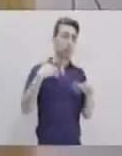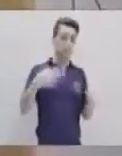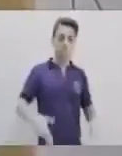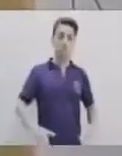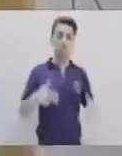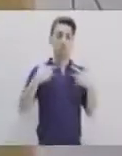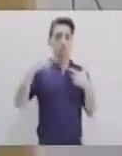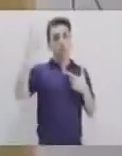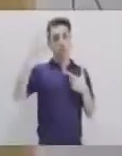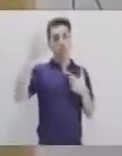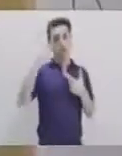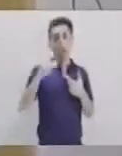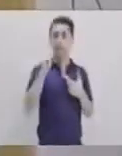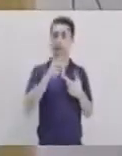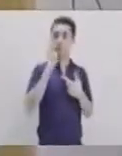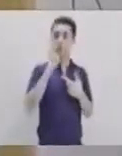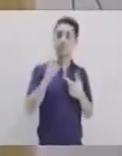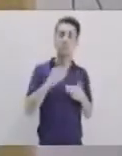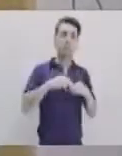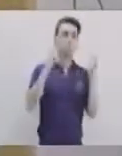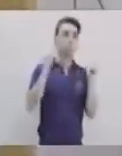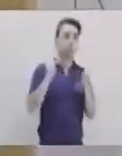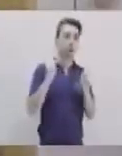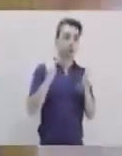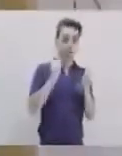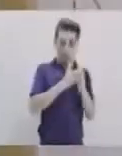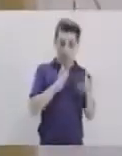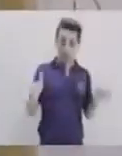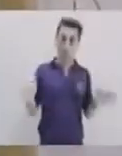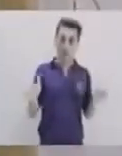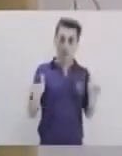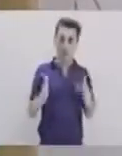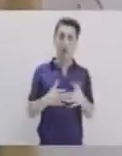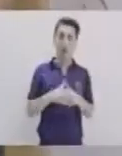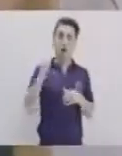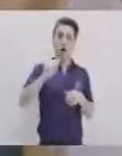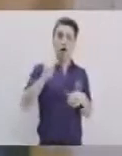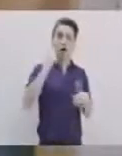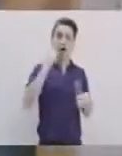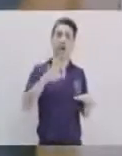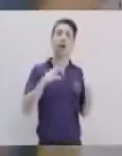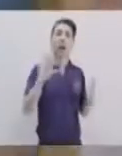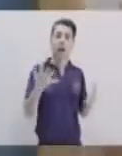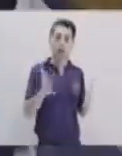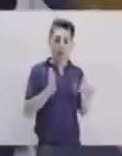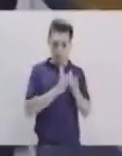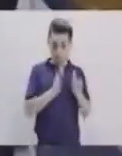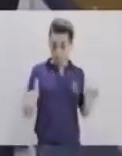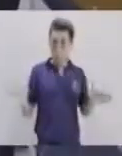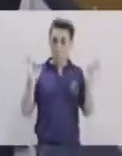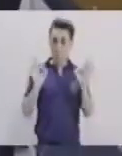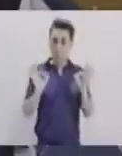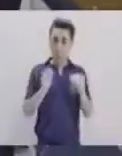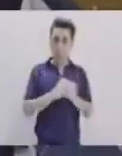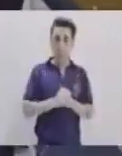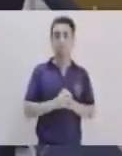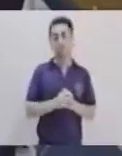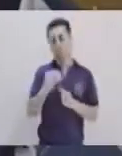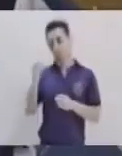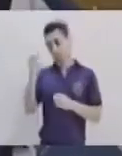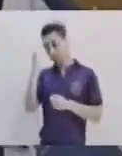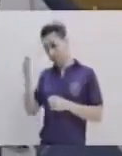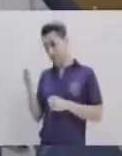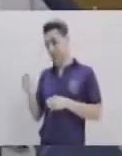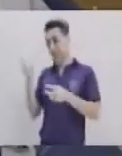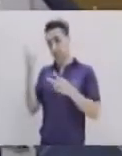nuestra vida cotidiana es muy bueno ser ordenados. Y vieron que hoy empezamos siendo ordenados. Muchas